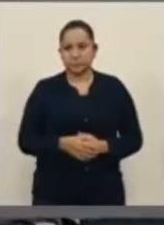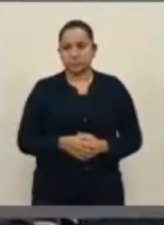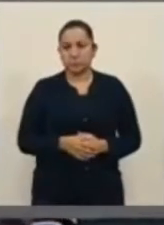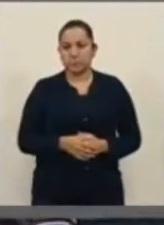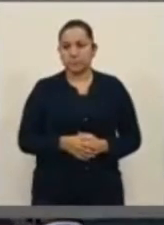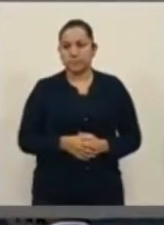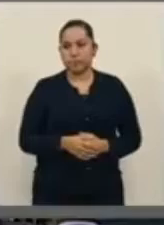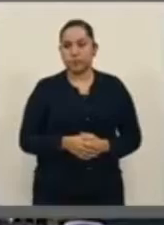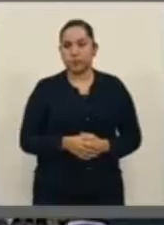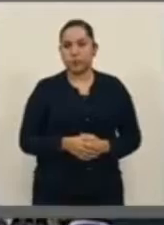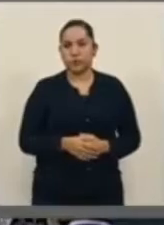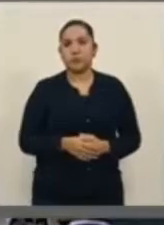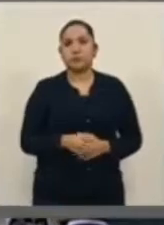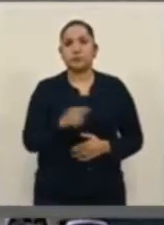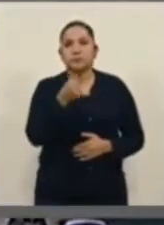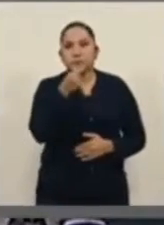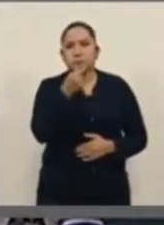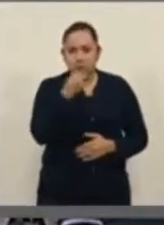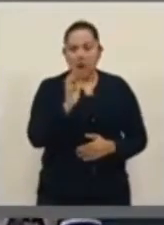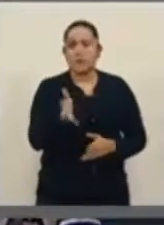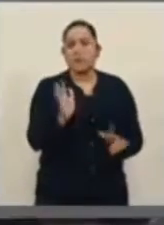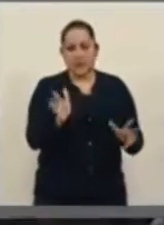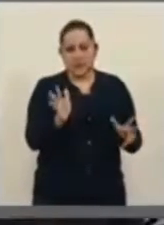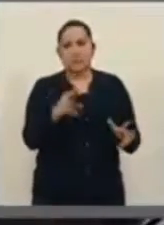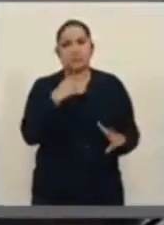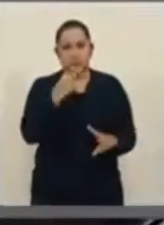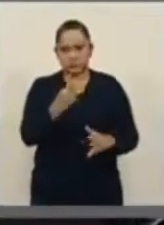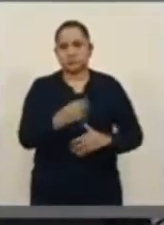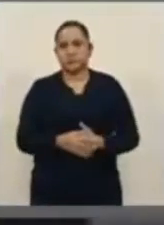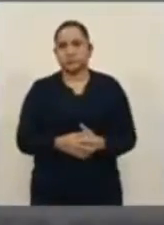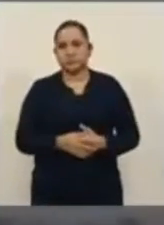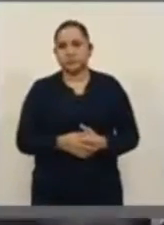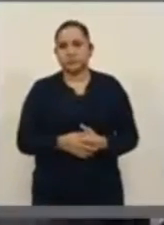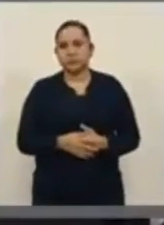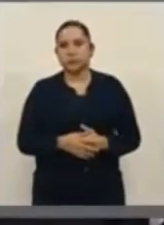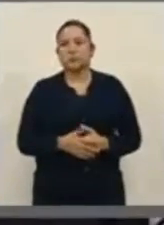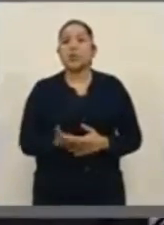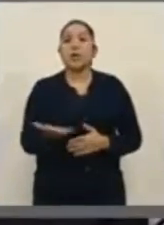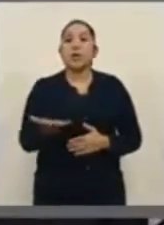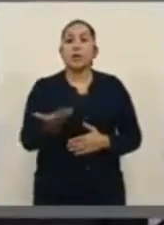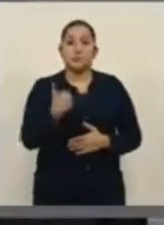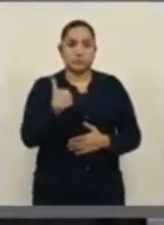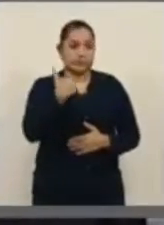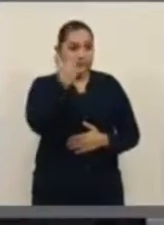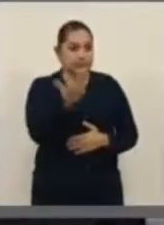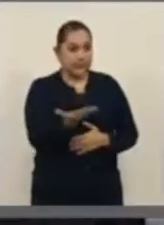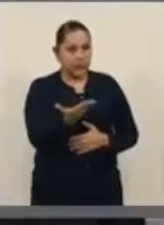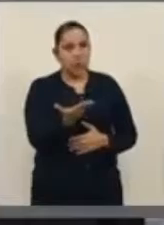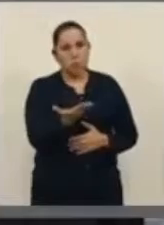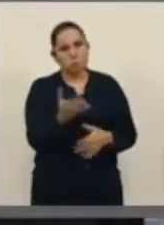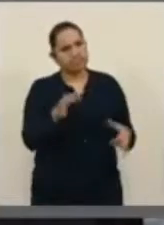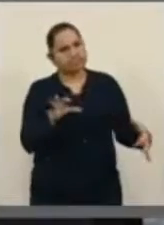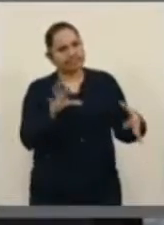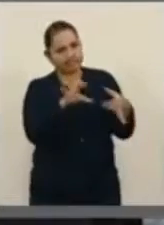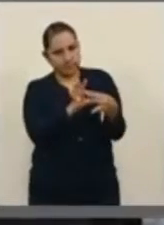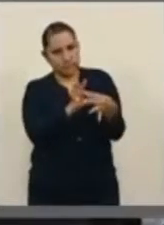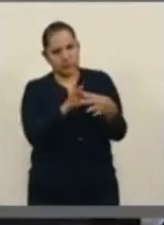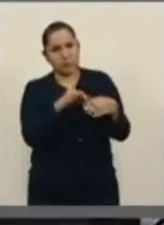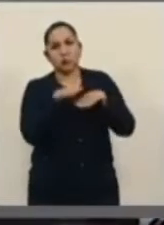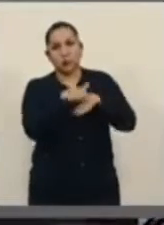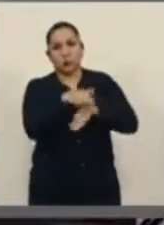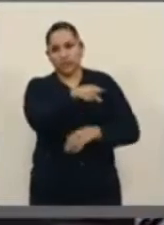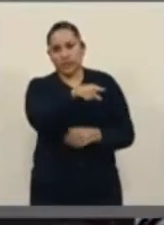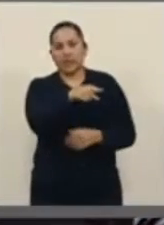No, no tiene micrófono. No, ya, ya tengo. En primera instancia, secundar la propuesta